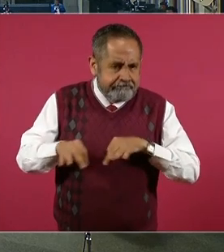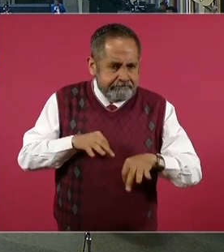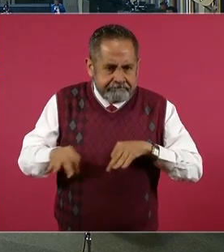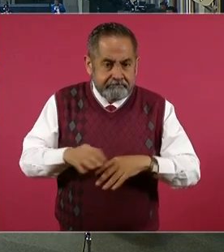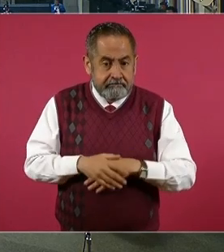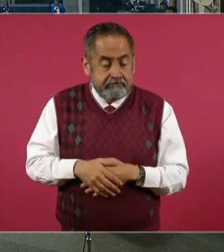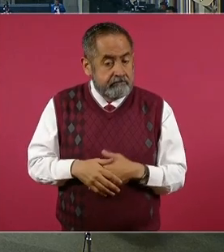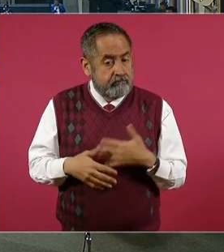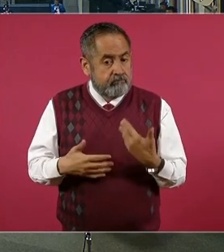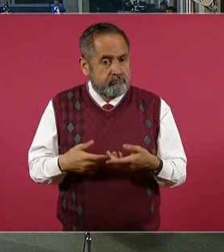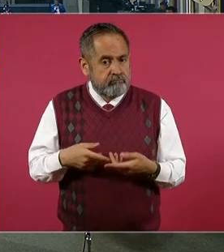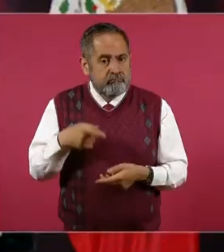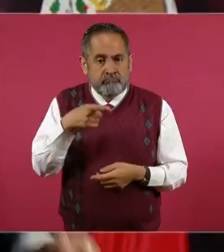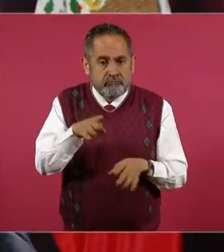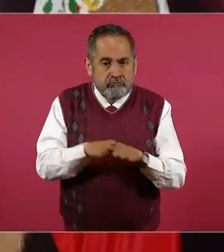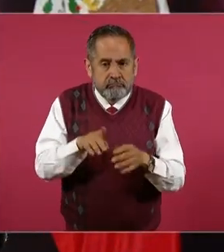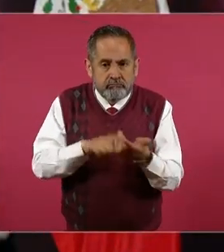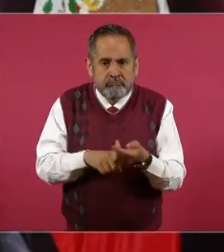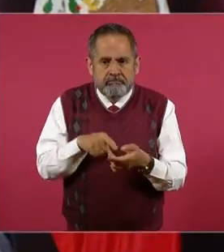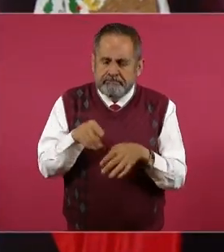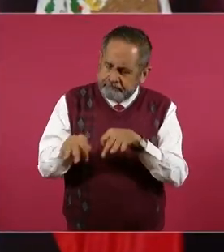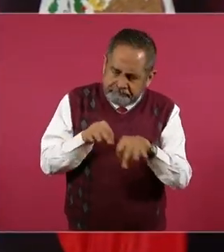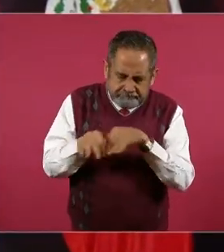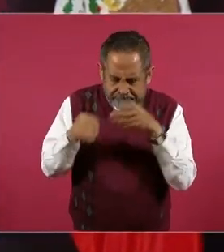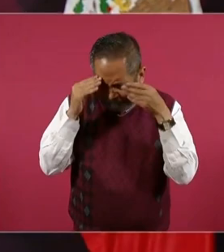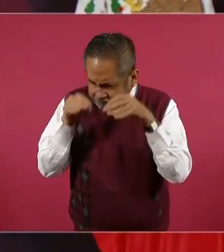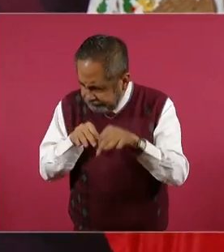en sus asuntos.